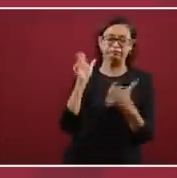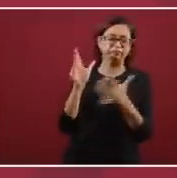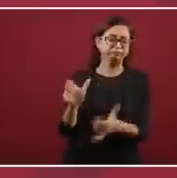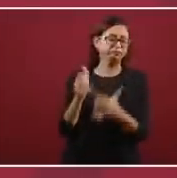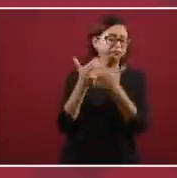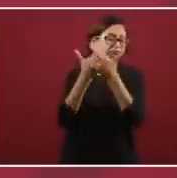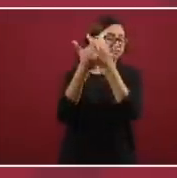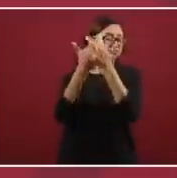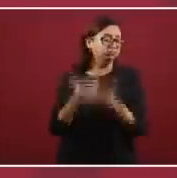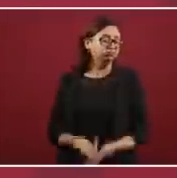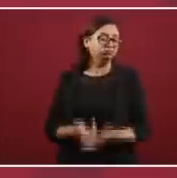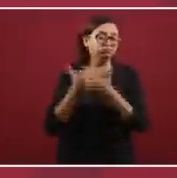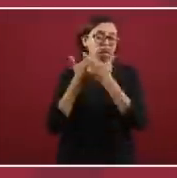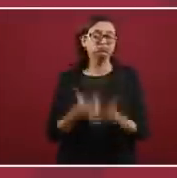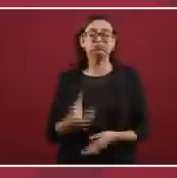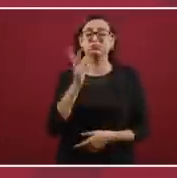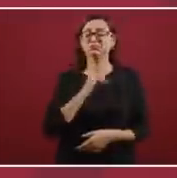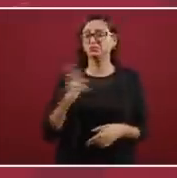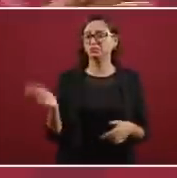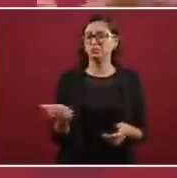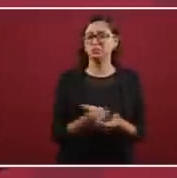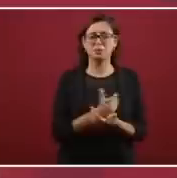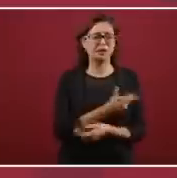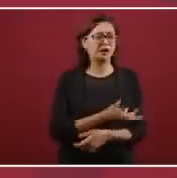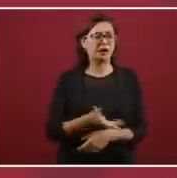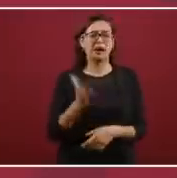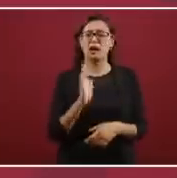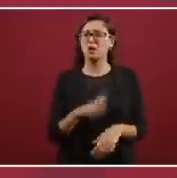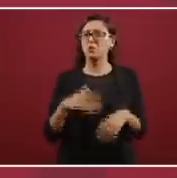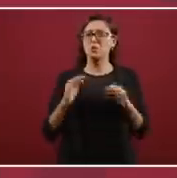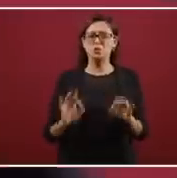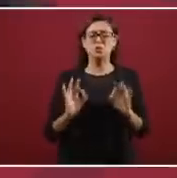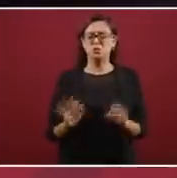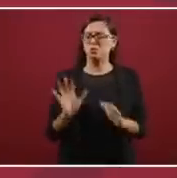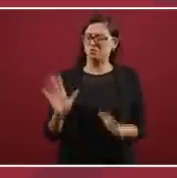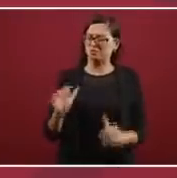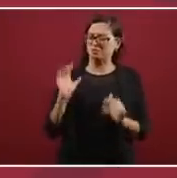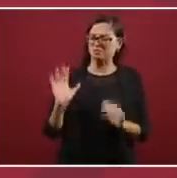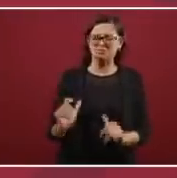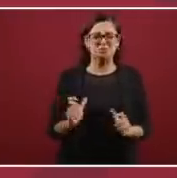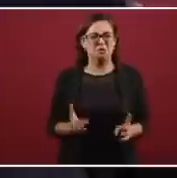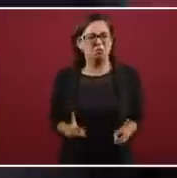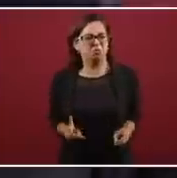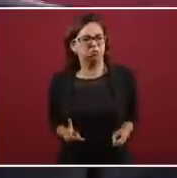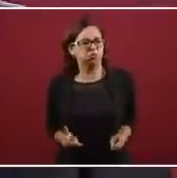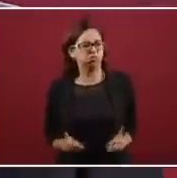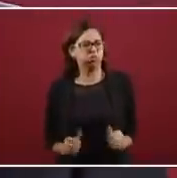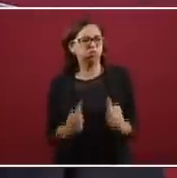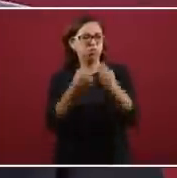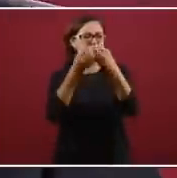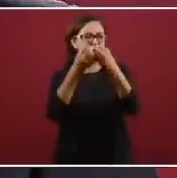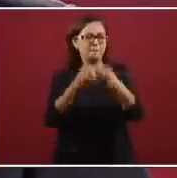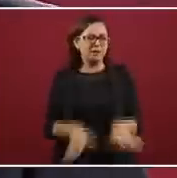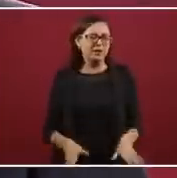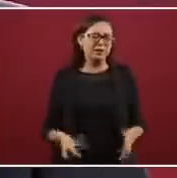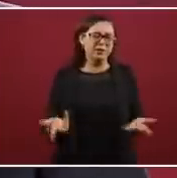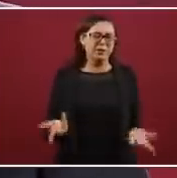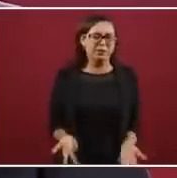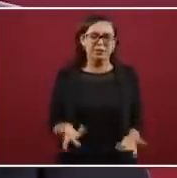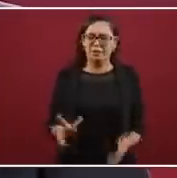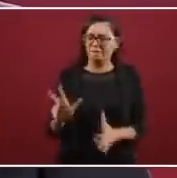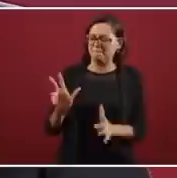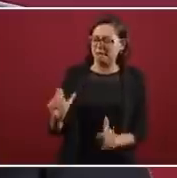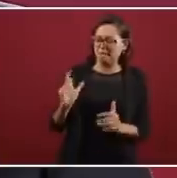y se derrochó todo el dinero. Creció el aparato como nunca.